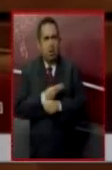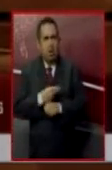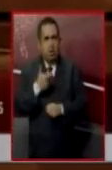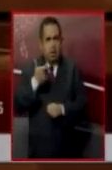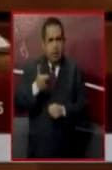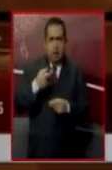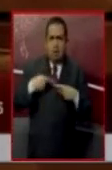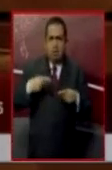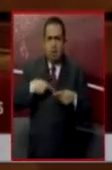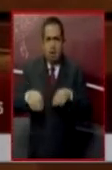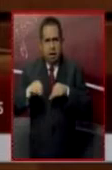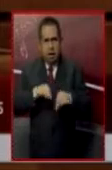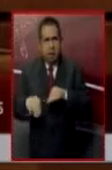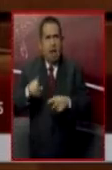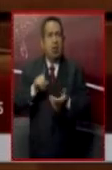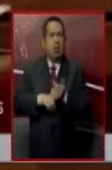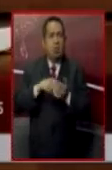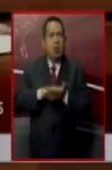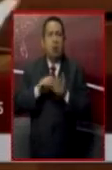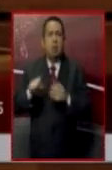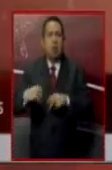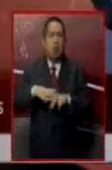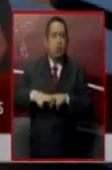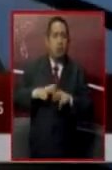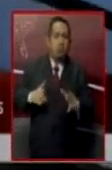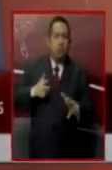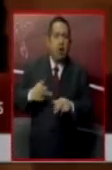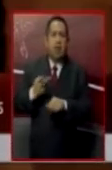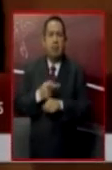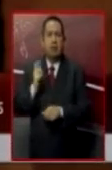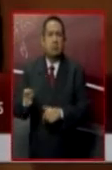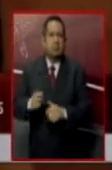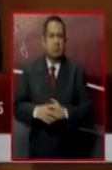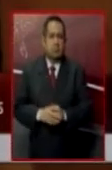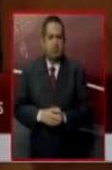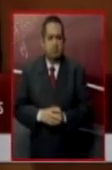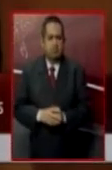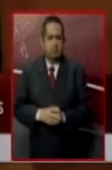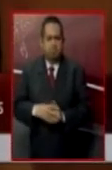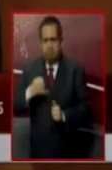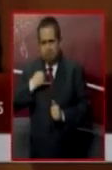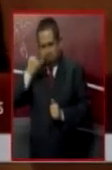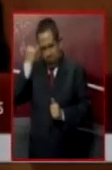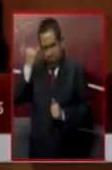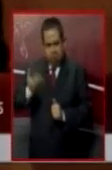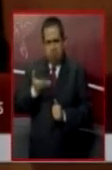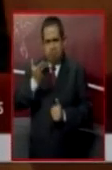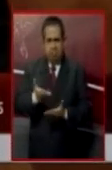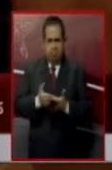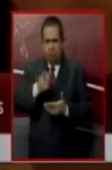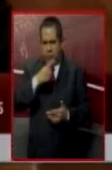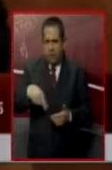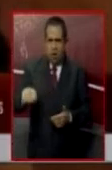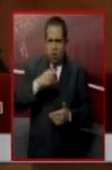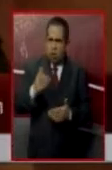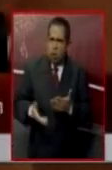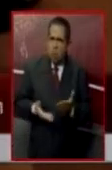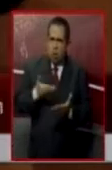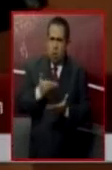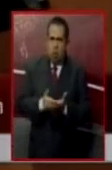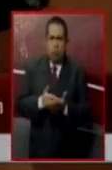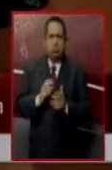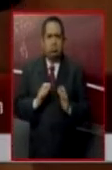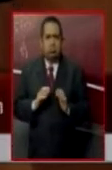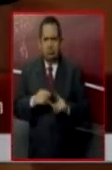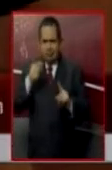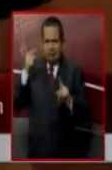dinero de los trabajadores ferrocarrileros. Propongo a todos ustedes, y es muy